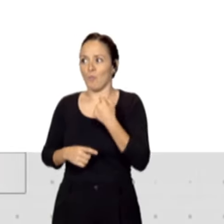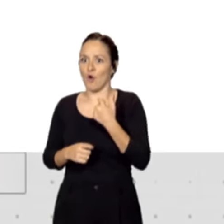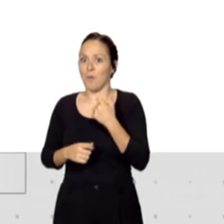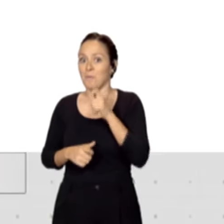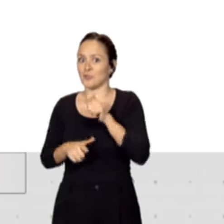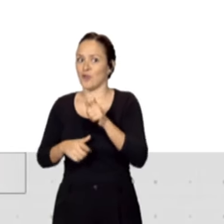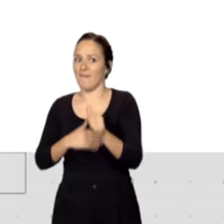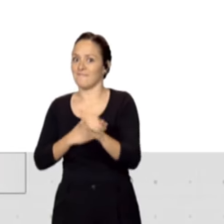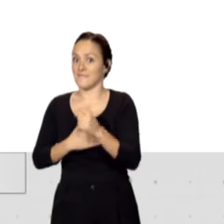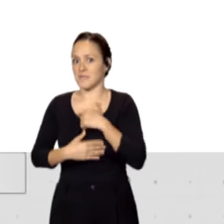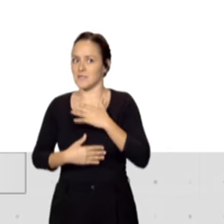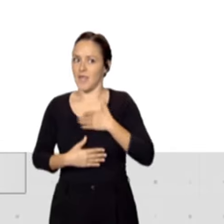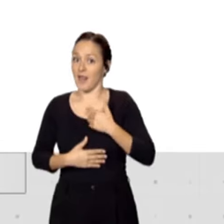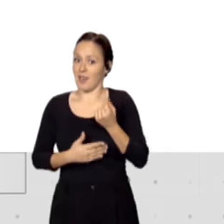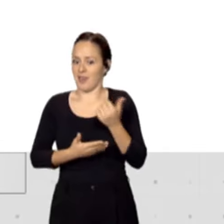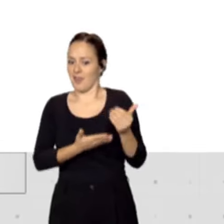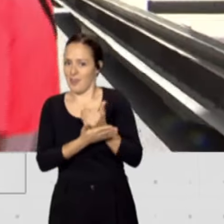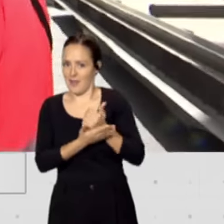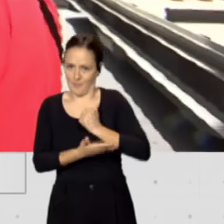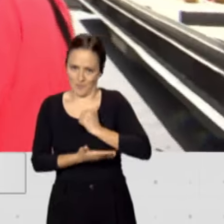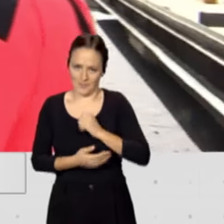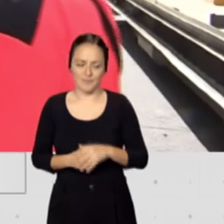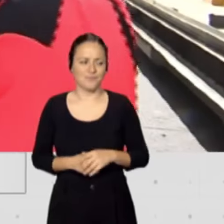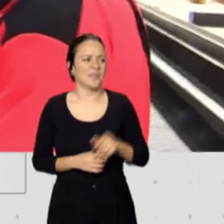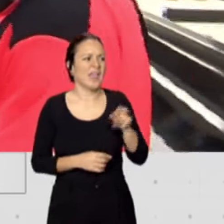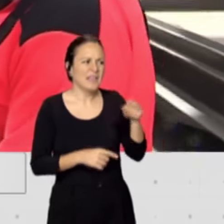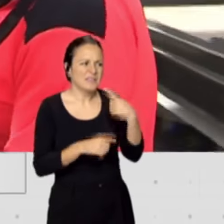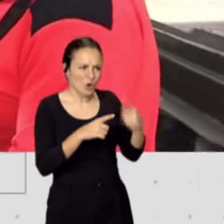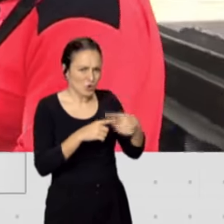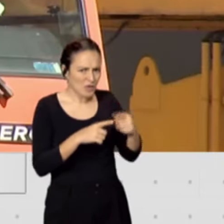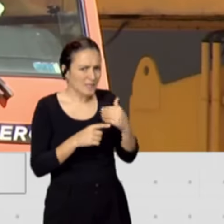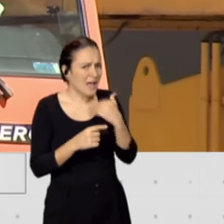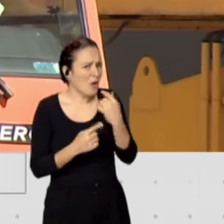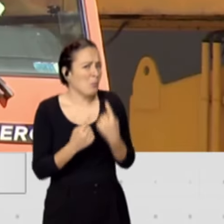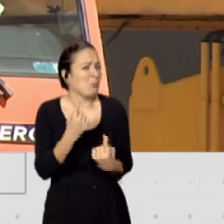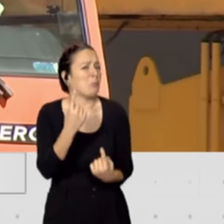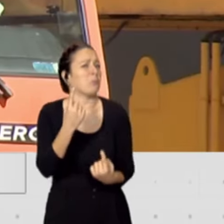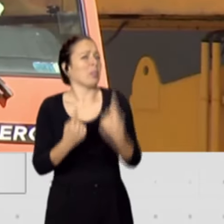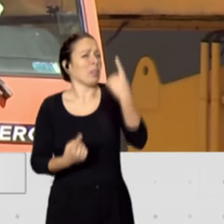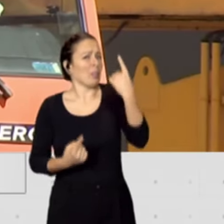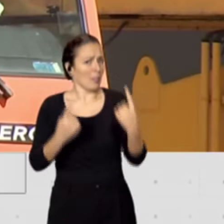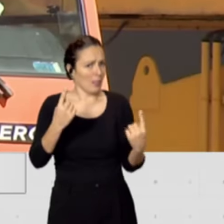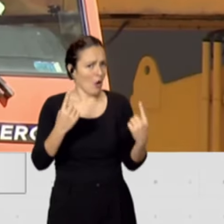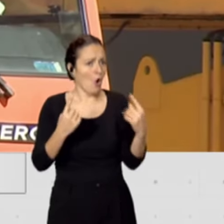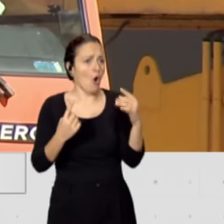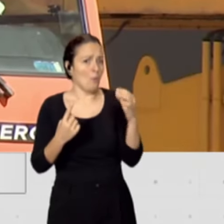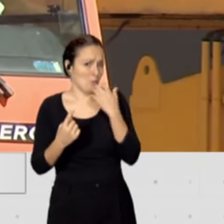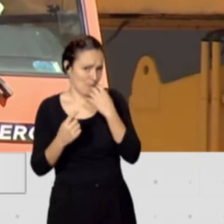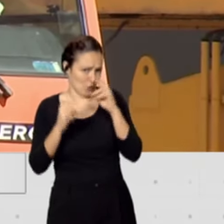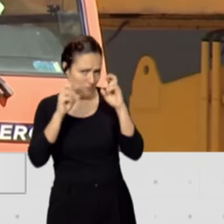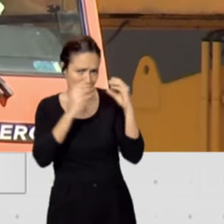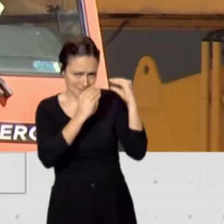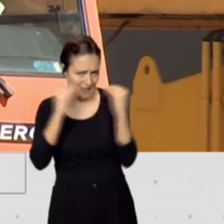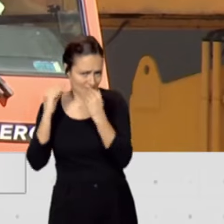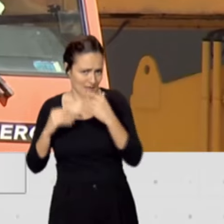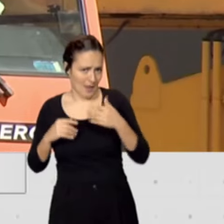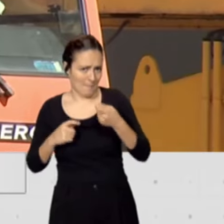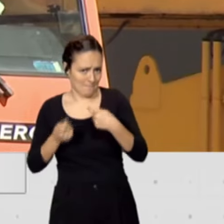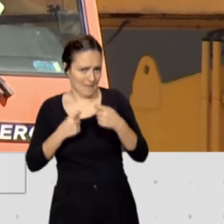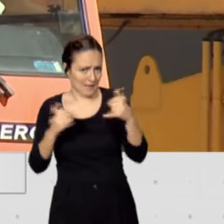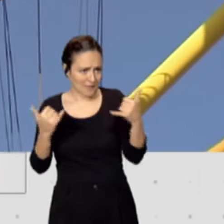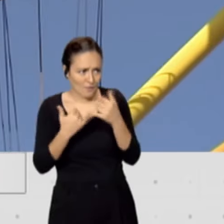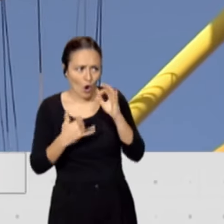cometer el fraude este tipo de incautaciones director son puntuales como ha ocurrido por ejemplo ahora con las sandías en merca tenerife o ocurren con más frecuencia de lo que vemos